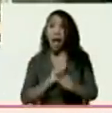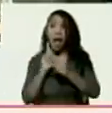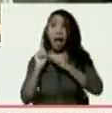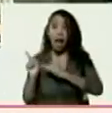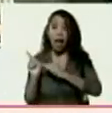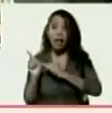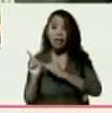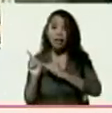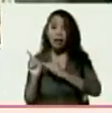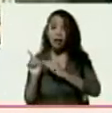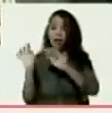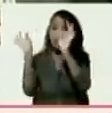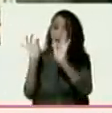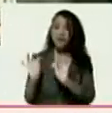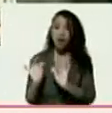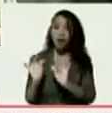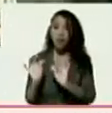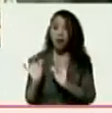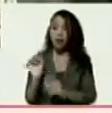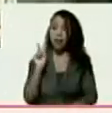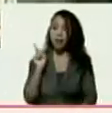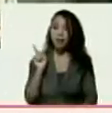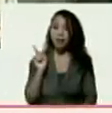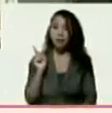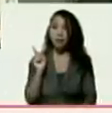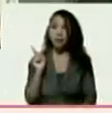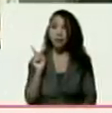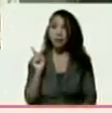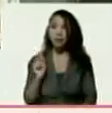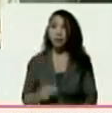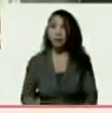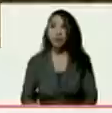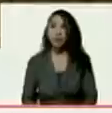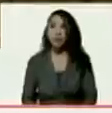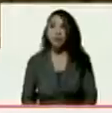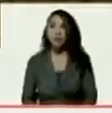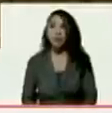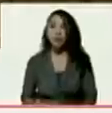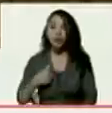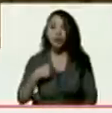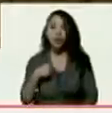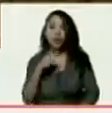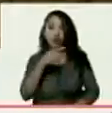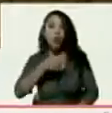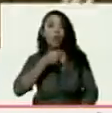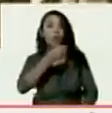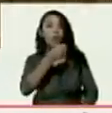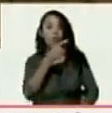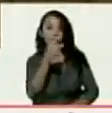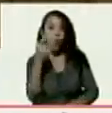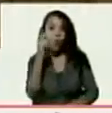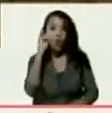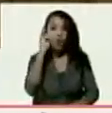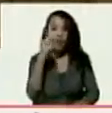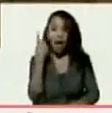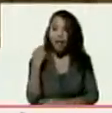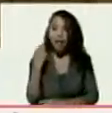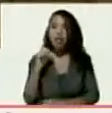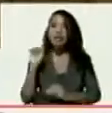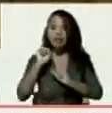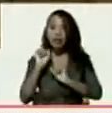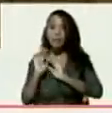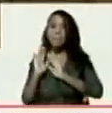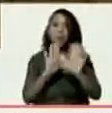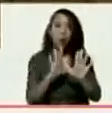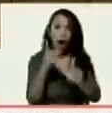Esa figura, justamente, esa... Yo creo que tú estabas cubriendo una noticia, sí, y de repente te empujaron. Así fue.